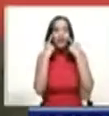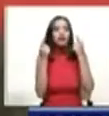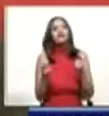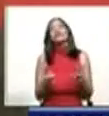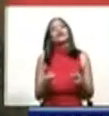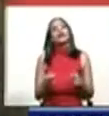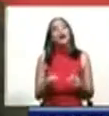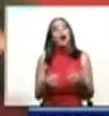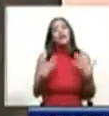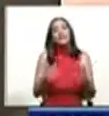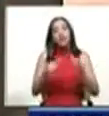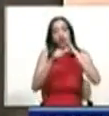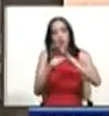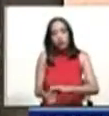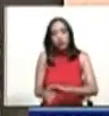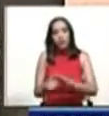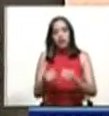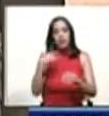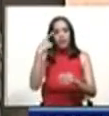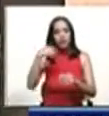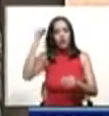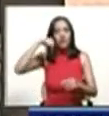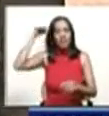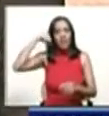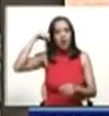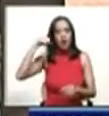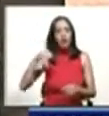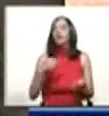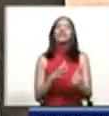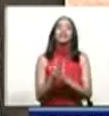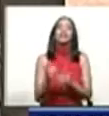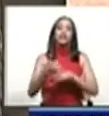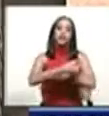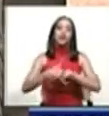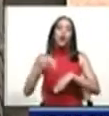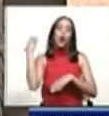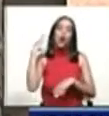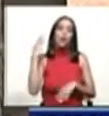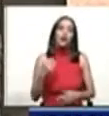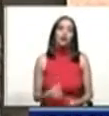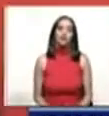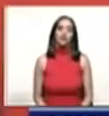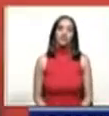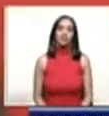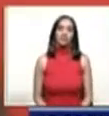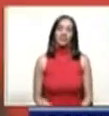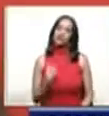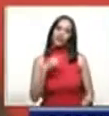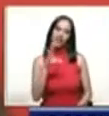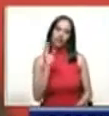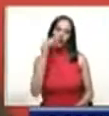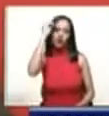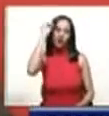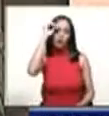a propósito de represiones, y para pasar otro video, a propósito de lo que está pasando en la frontera con Colombia. Yo tengo un comentario para llenar contenido en las redes sociales, pero bueno,